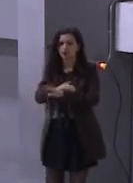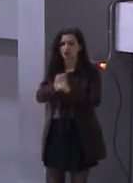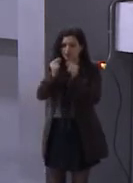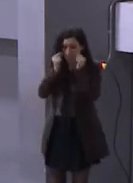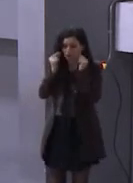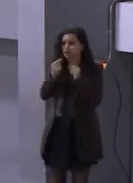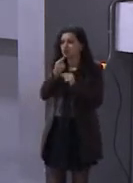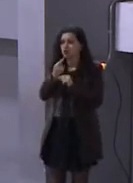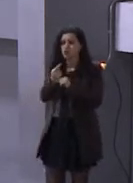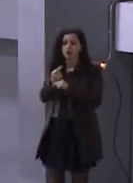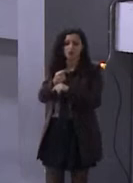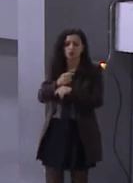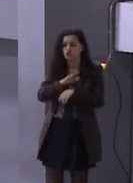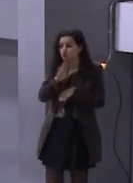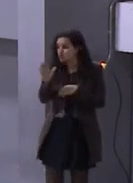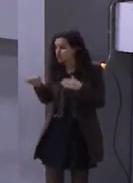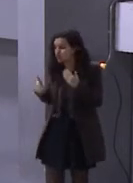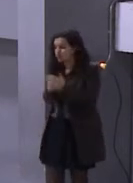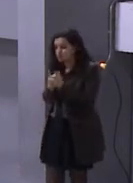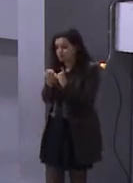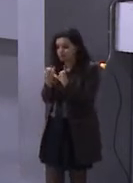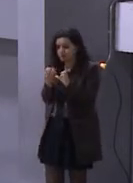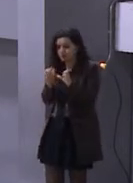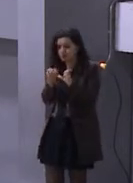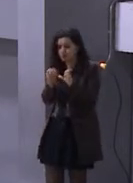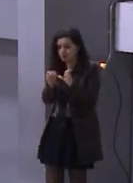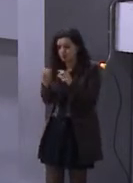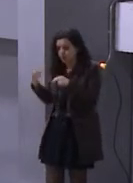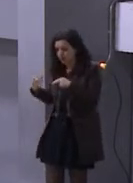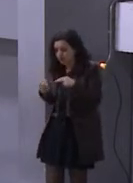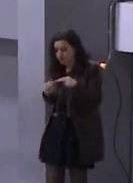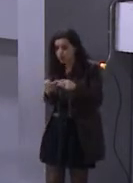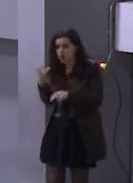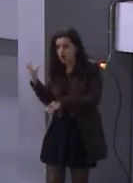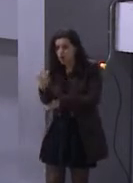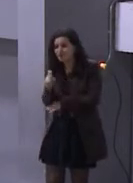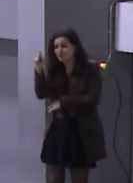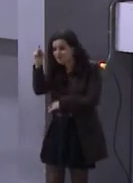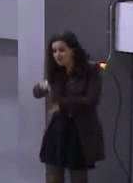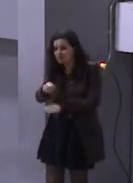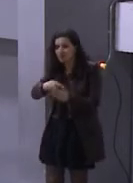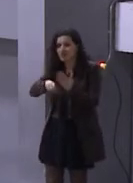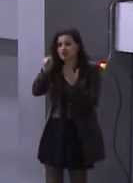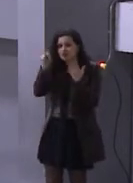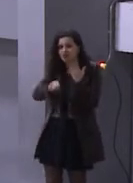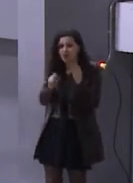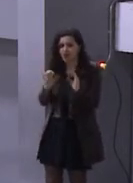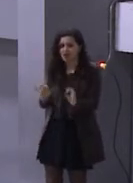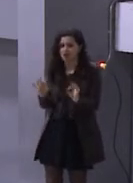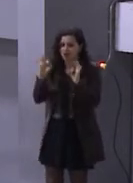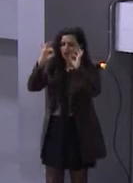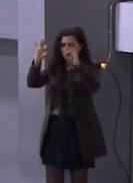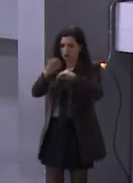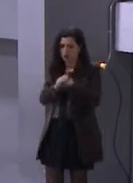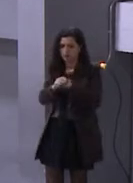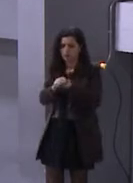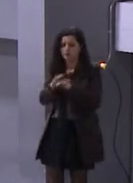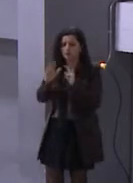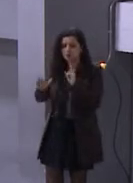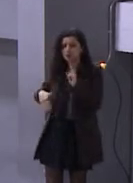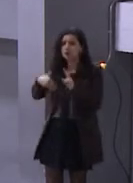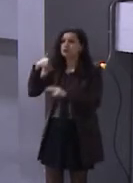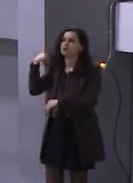quedado que todas las licenciaturas en educación en el país debían estar acreditadas de alta calidad. Y luego vino una serie